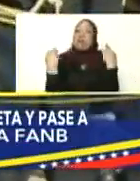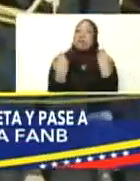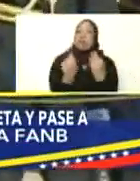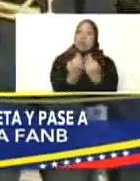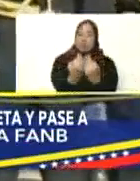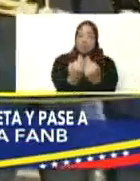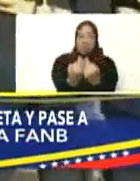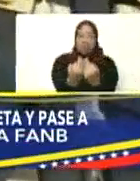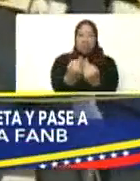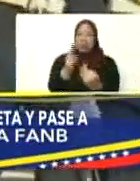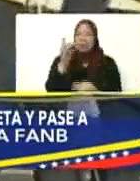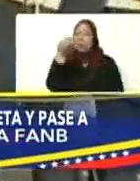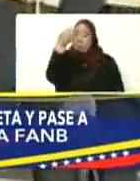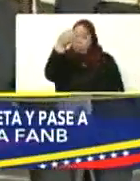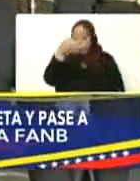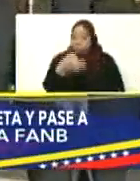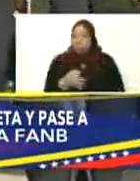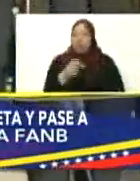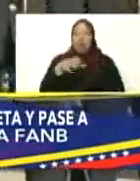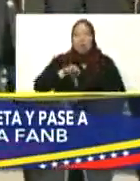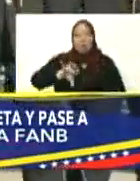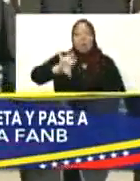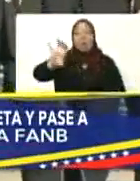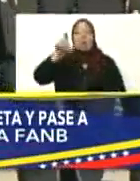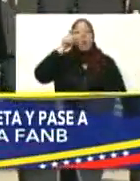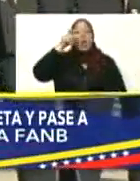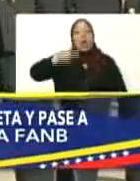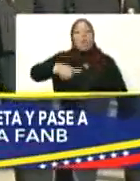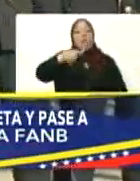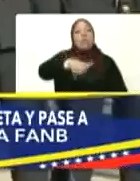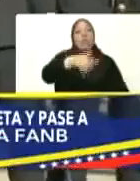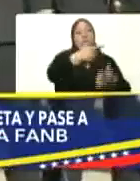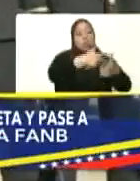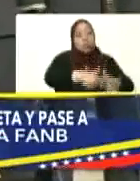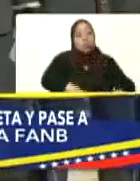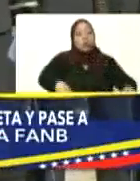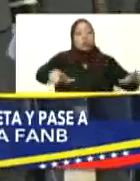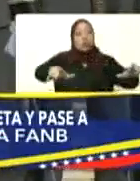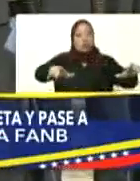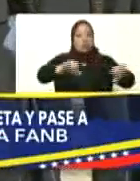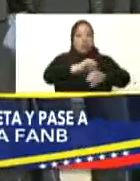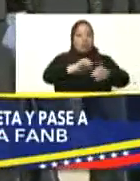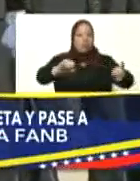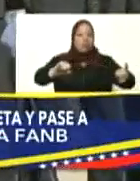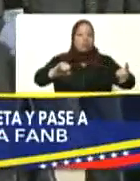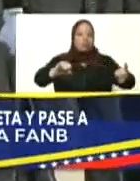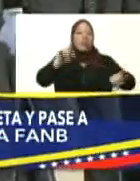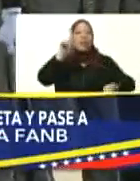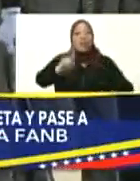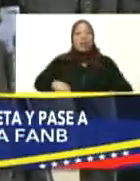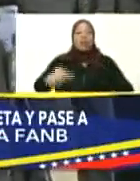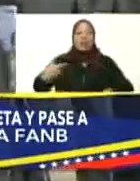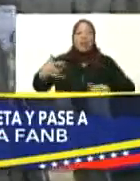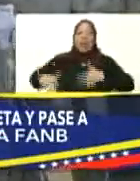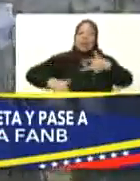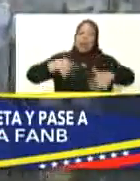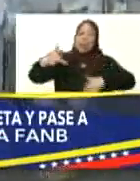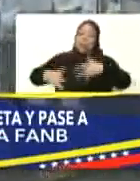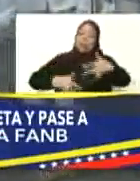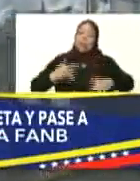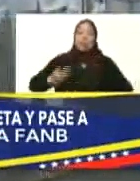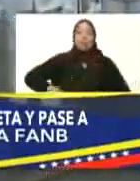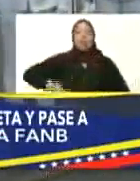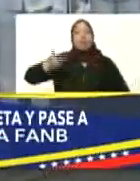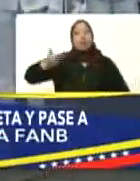manera ineludible a la patria y el pueblo soberano. Este evento castrense guarda una consideración